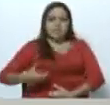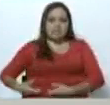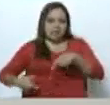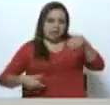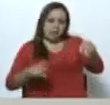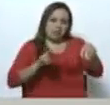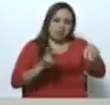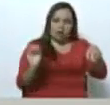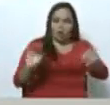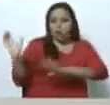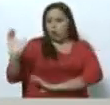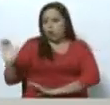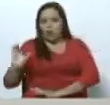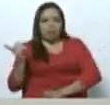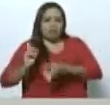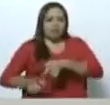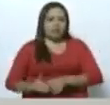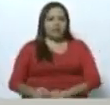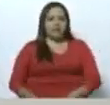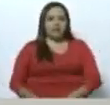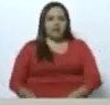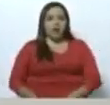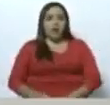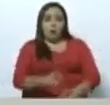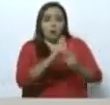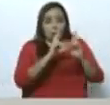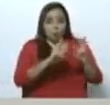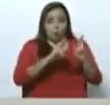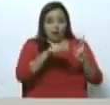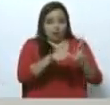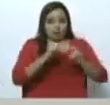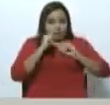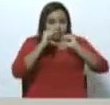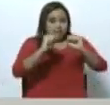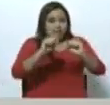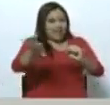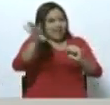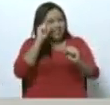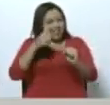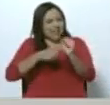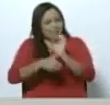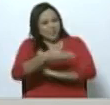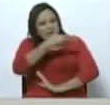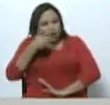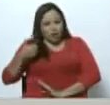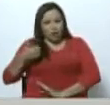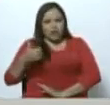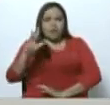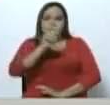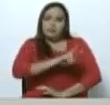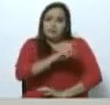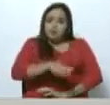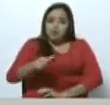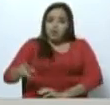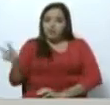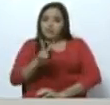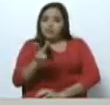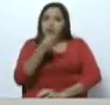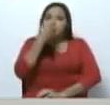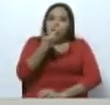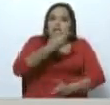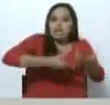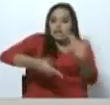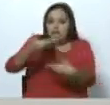ojalá que el que gane allí entienda que lo más sano es que los venezolanos y los colombianos tengamos buenas